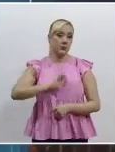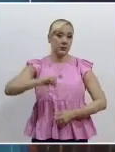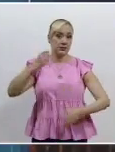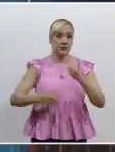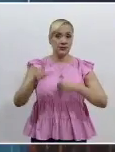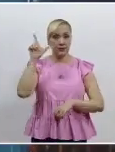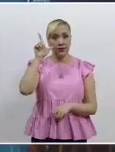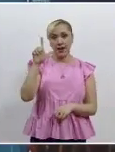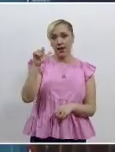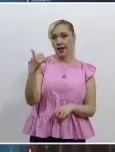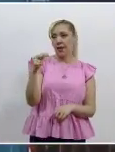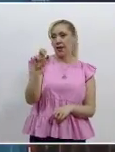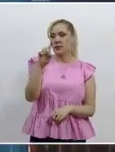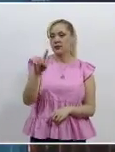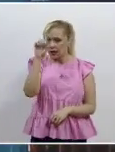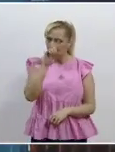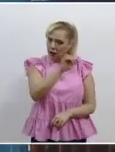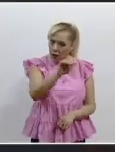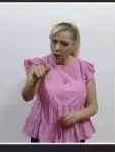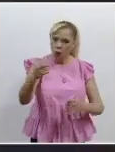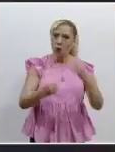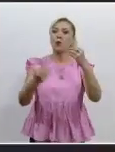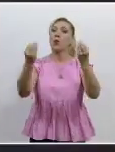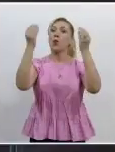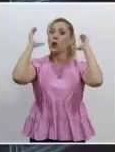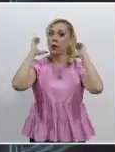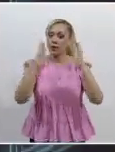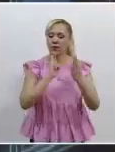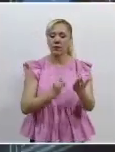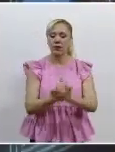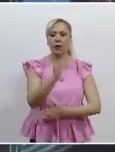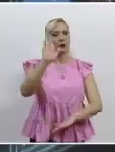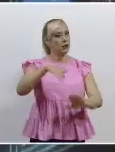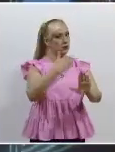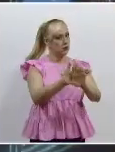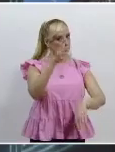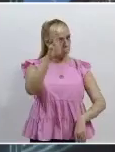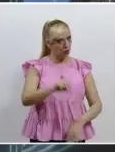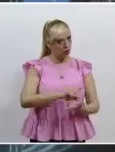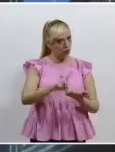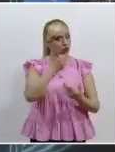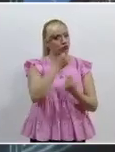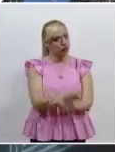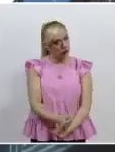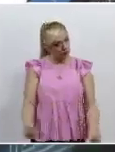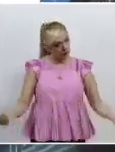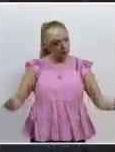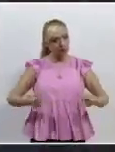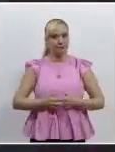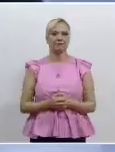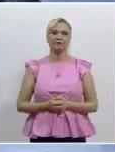Lainez recomendó a los jueces cuidar que con sus sentencias no se lesionen los derechos de este sector de la población.